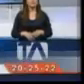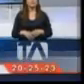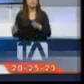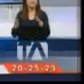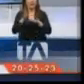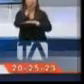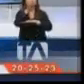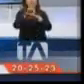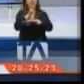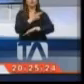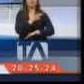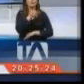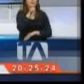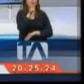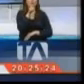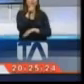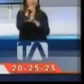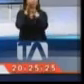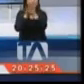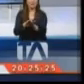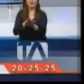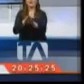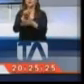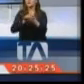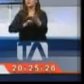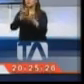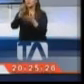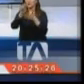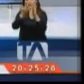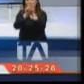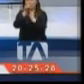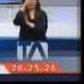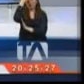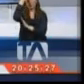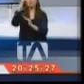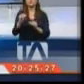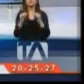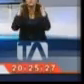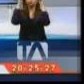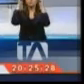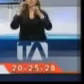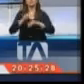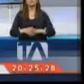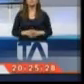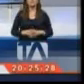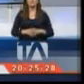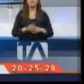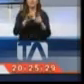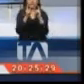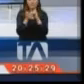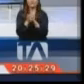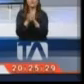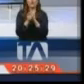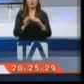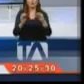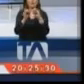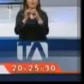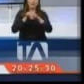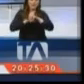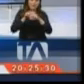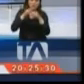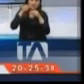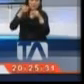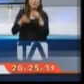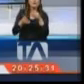Directivos de universidades privadas respaldan lo aprobado en la Ley de Educación Superior. Entre los cambios constan aumentar el plazo